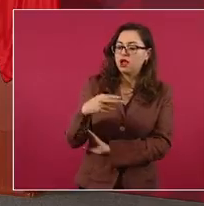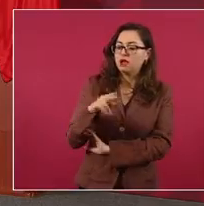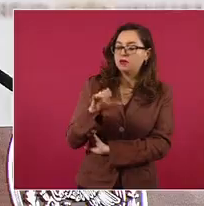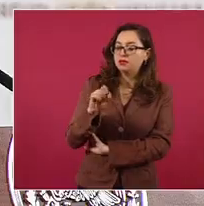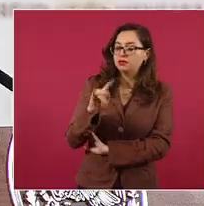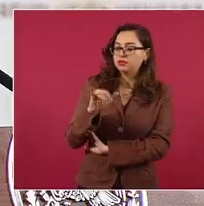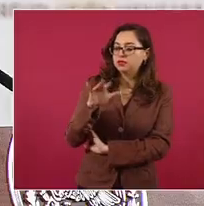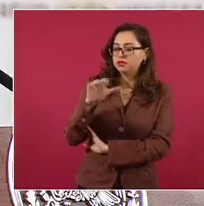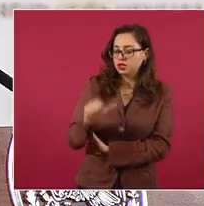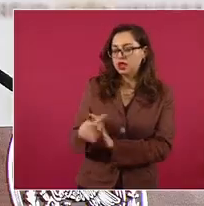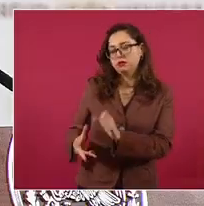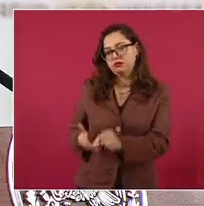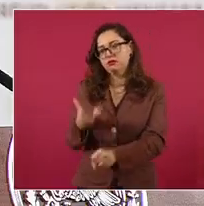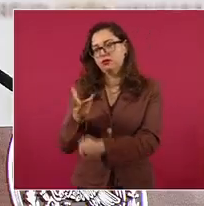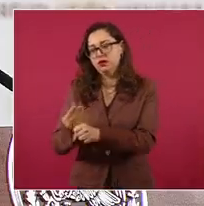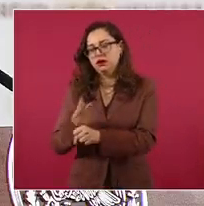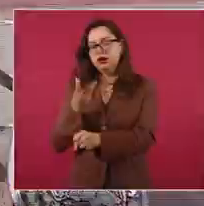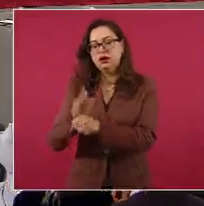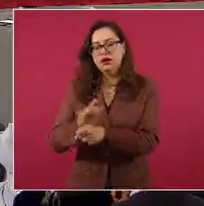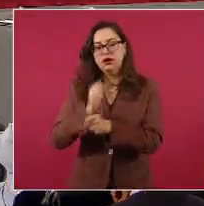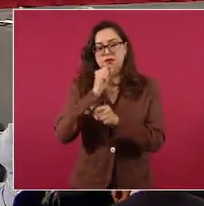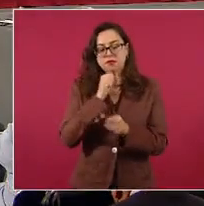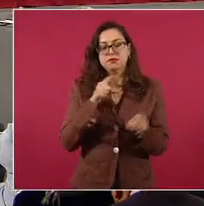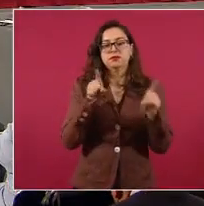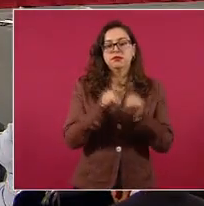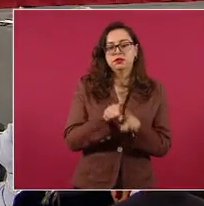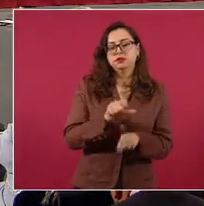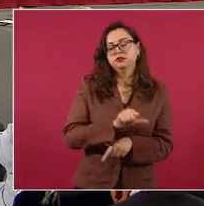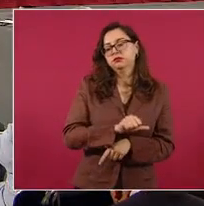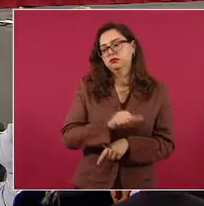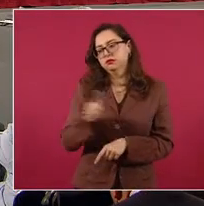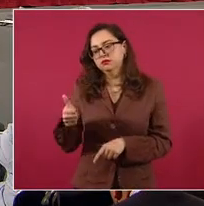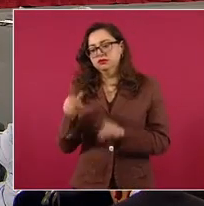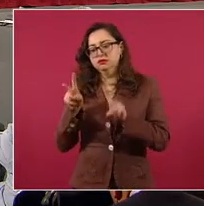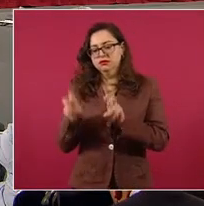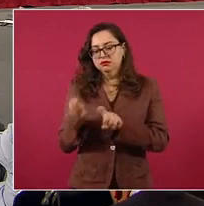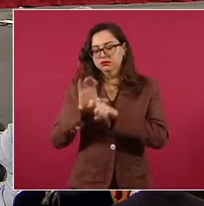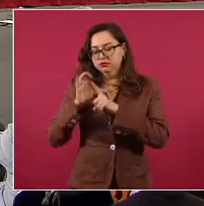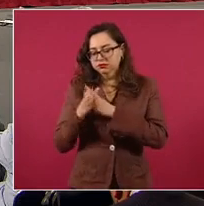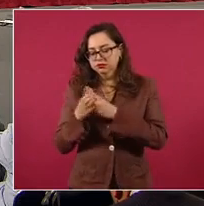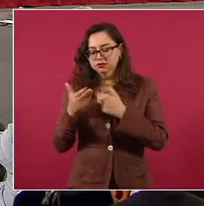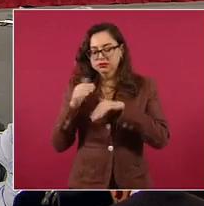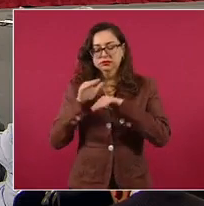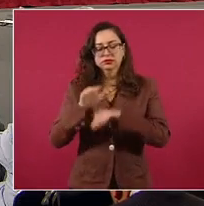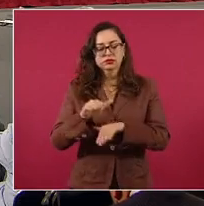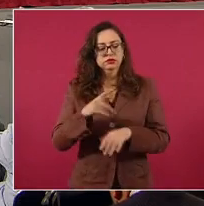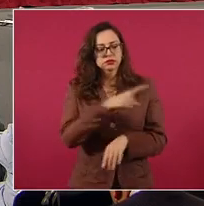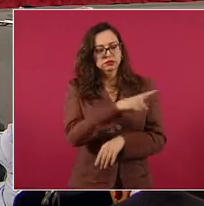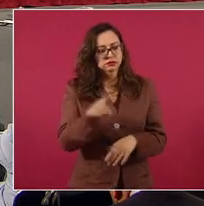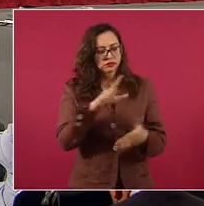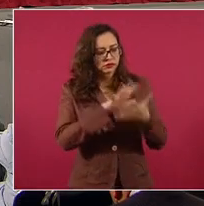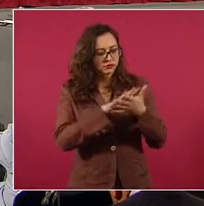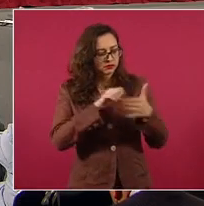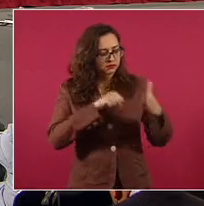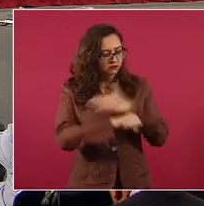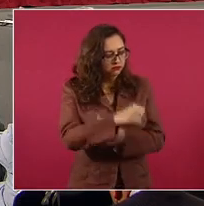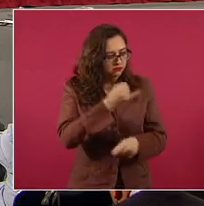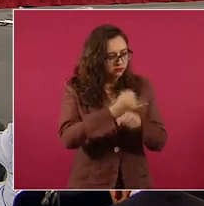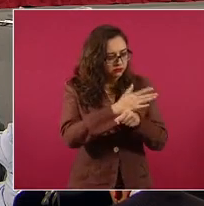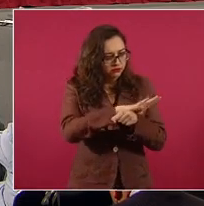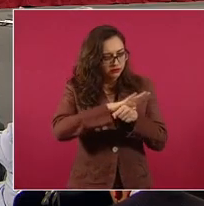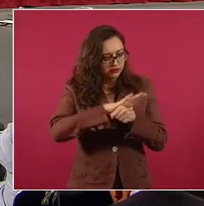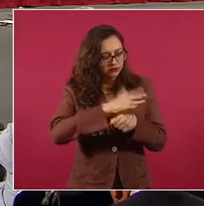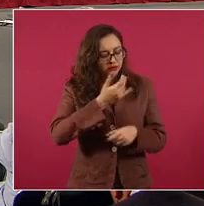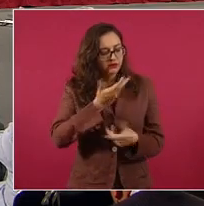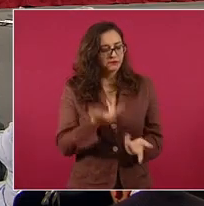Preliberaciones, del cual la señora Secretaria de Seguridad y Protección Ciudadana dará cuenta. En materia de política